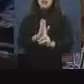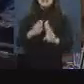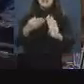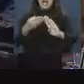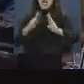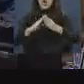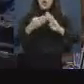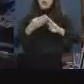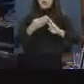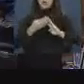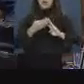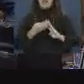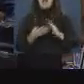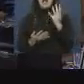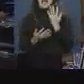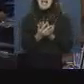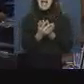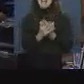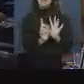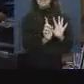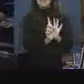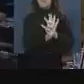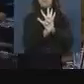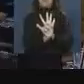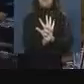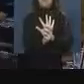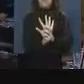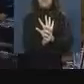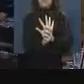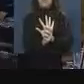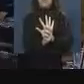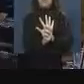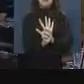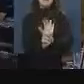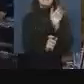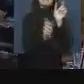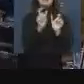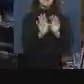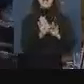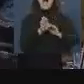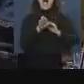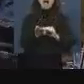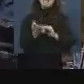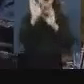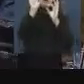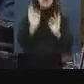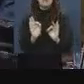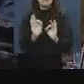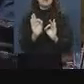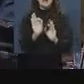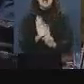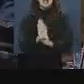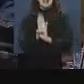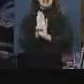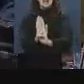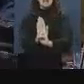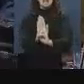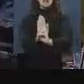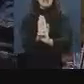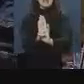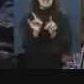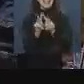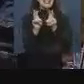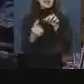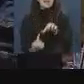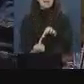comunidades los que tienen atrás de ellos a gente que los ha apoyado que los respalda y que los representa Ese es el tema